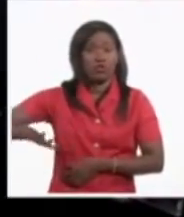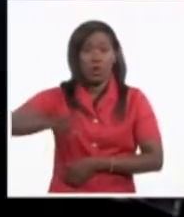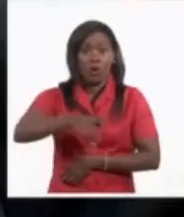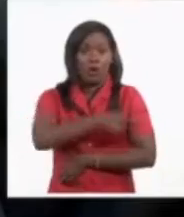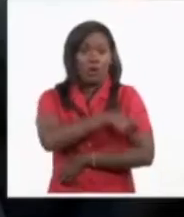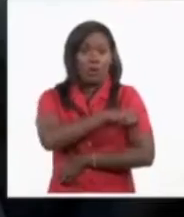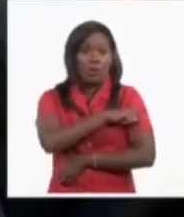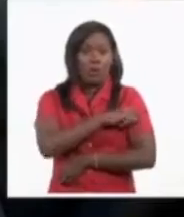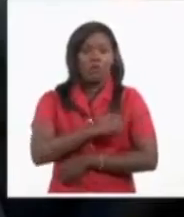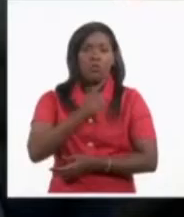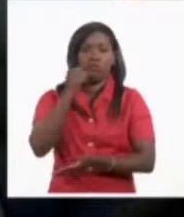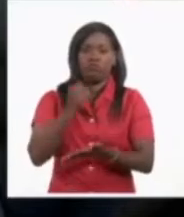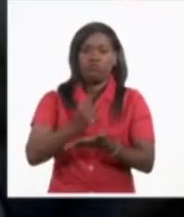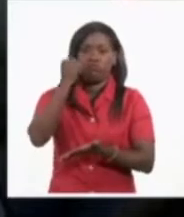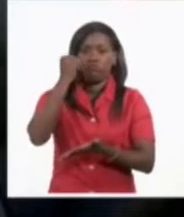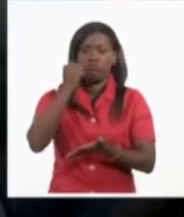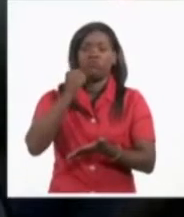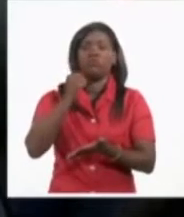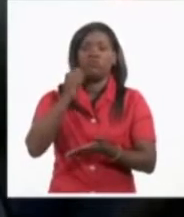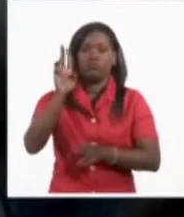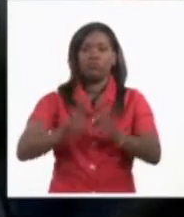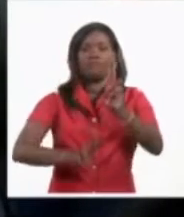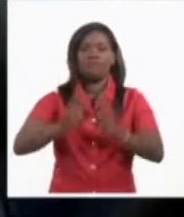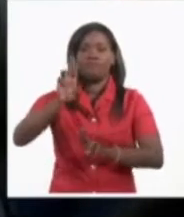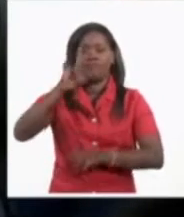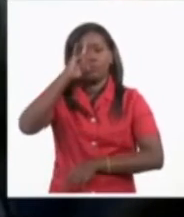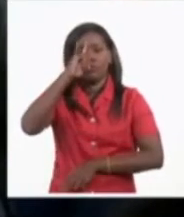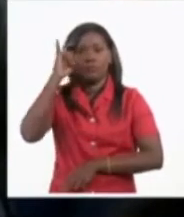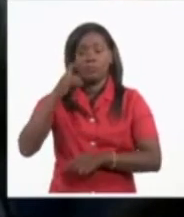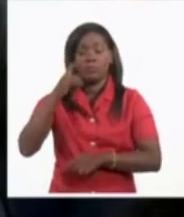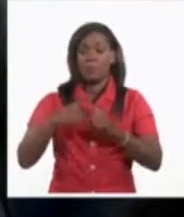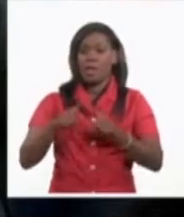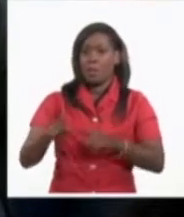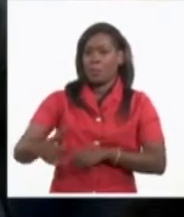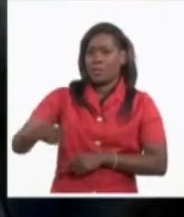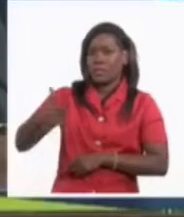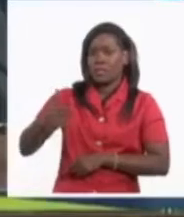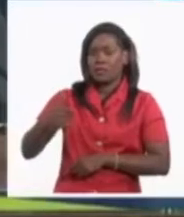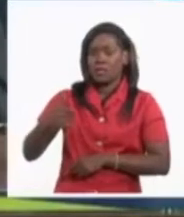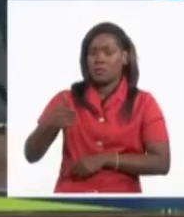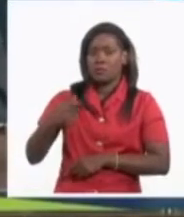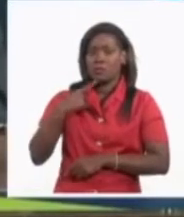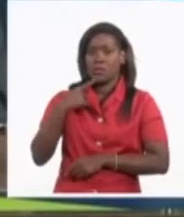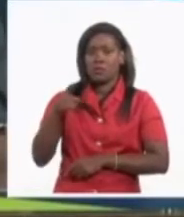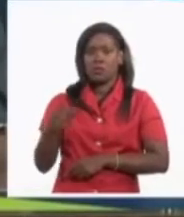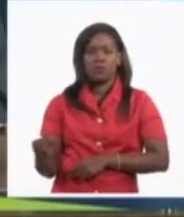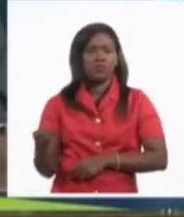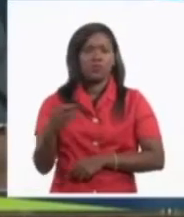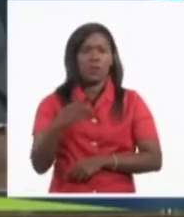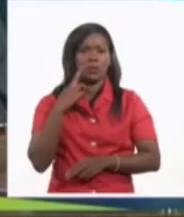abrumadora mayoría. Sin embargo, Occidente insiste en no reconocer estos resultados.